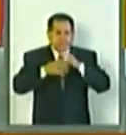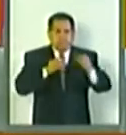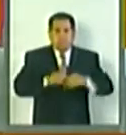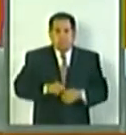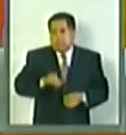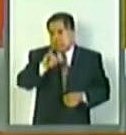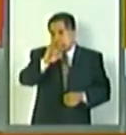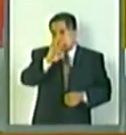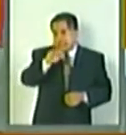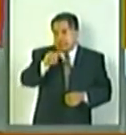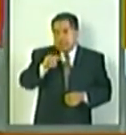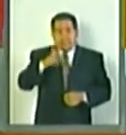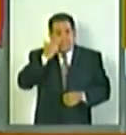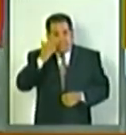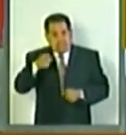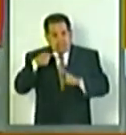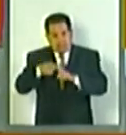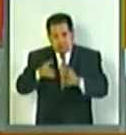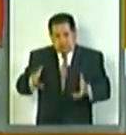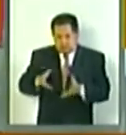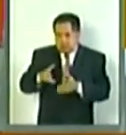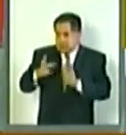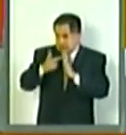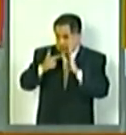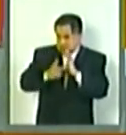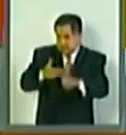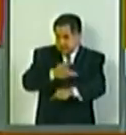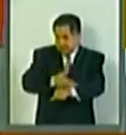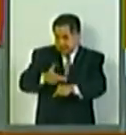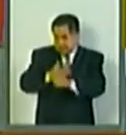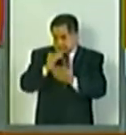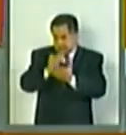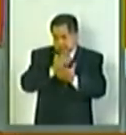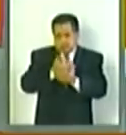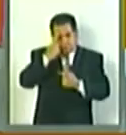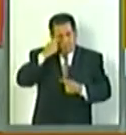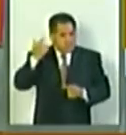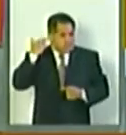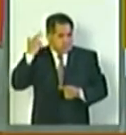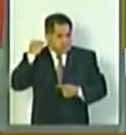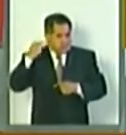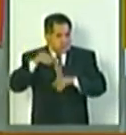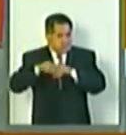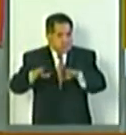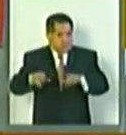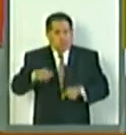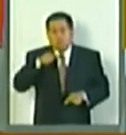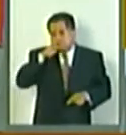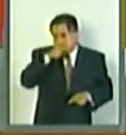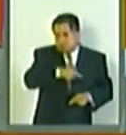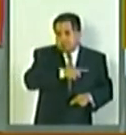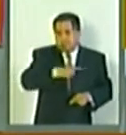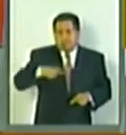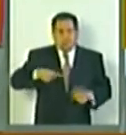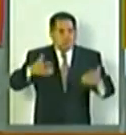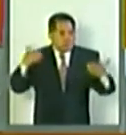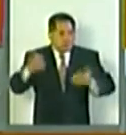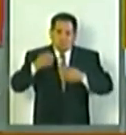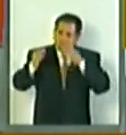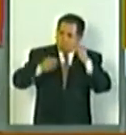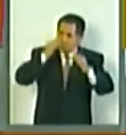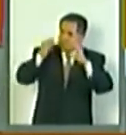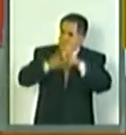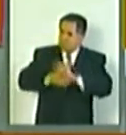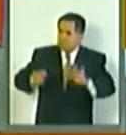IFT busca fomentar la regularización de las radios, tiene la obligación de emprender